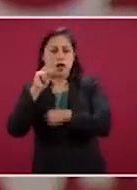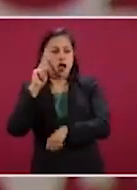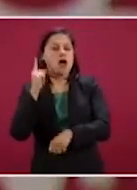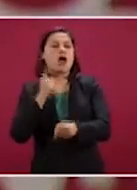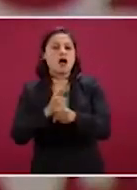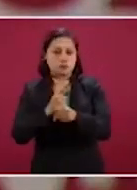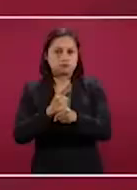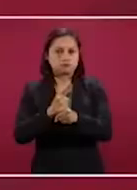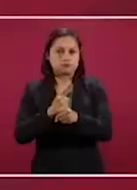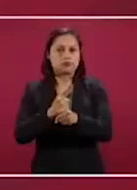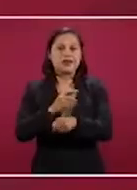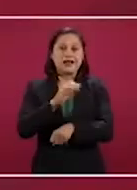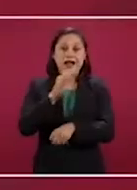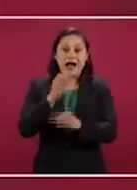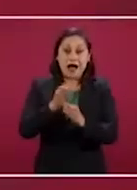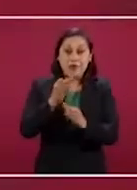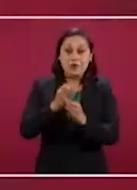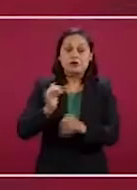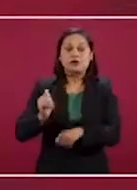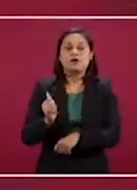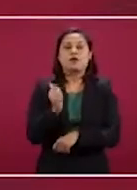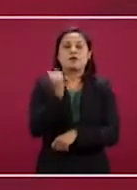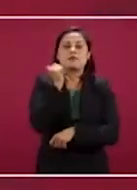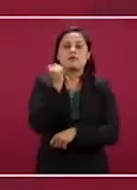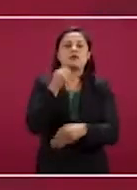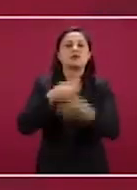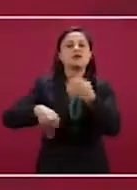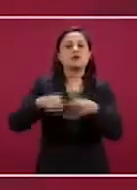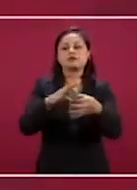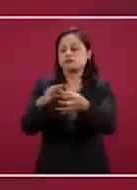Aprovechemos esta oportunidad trabajando unidos